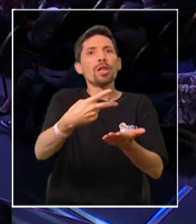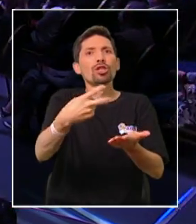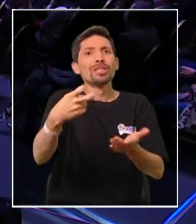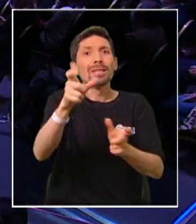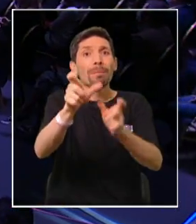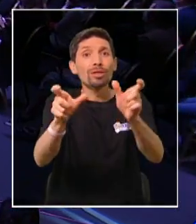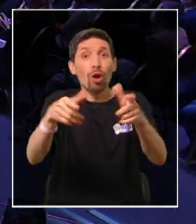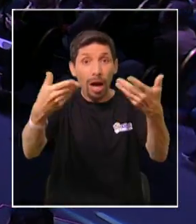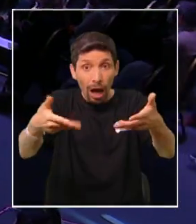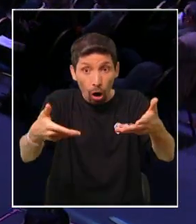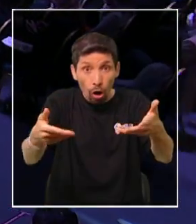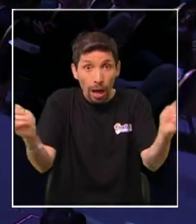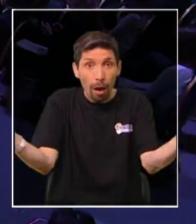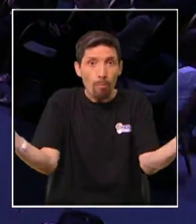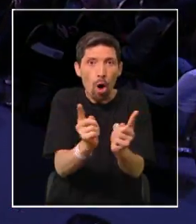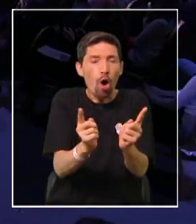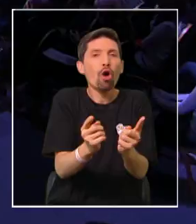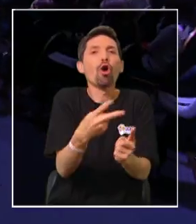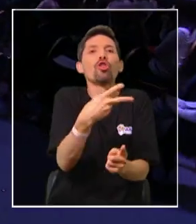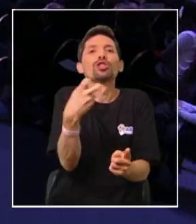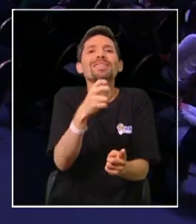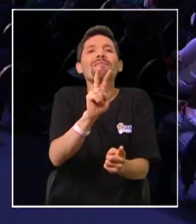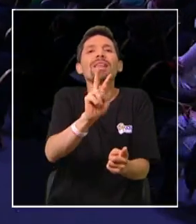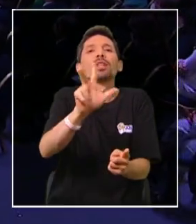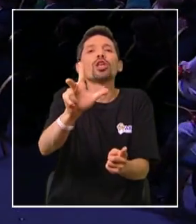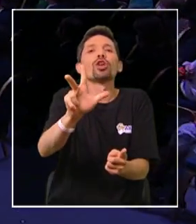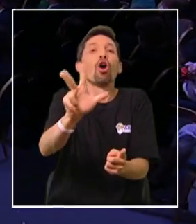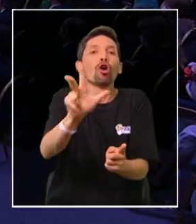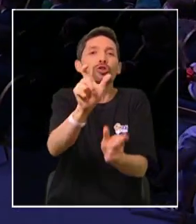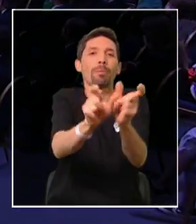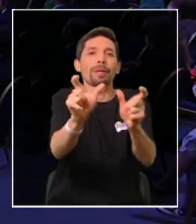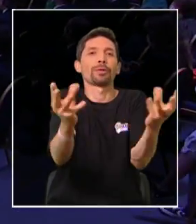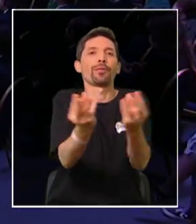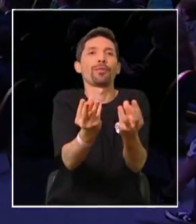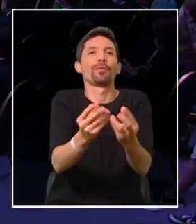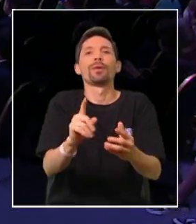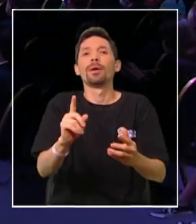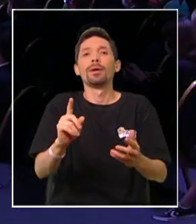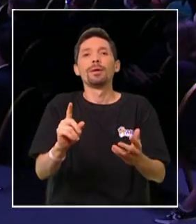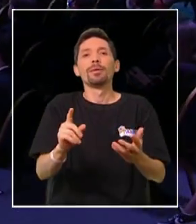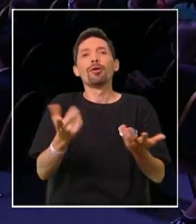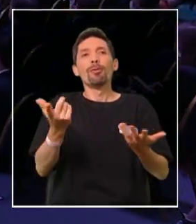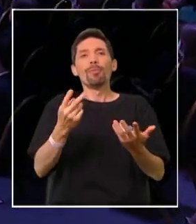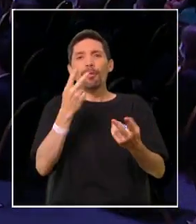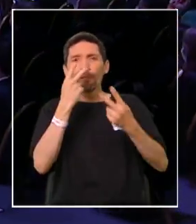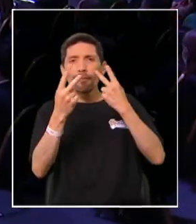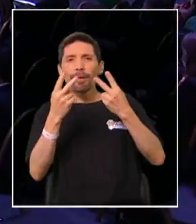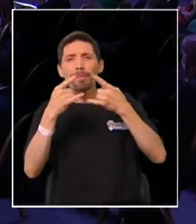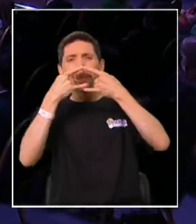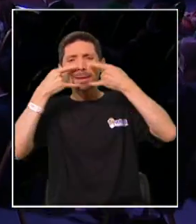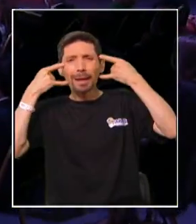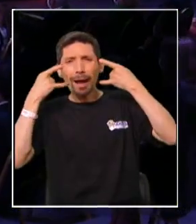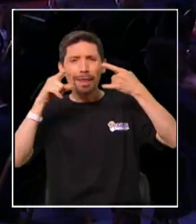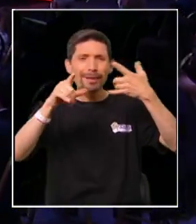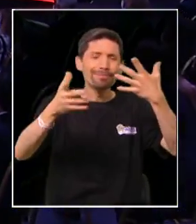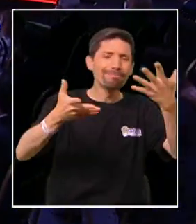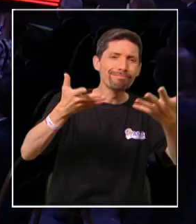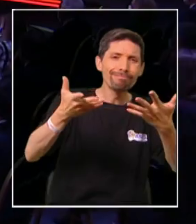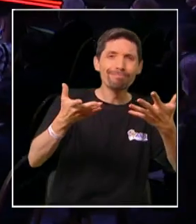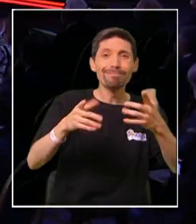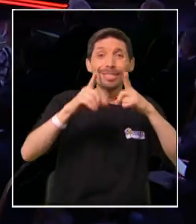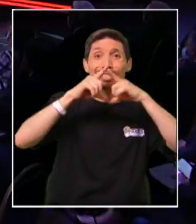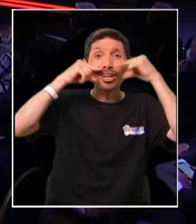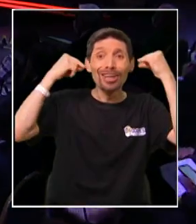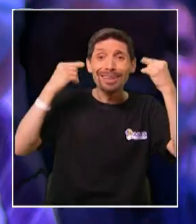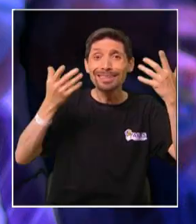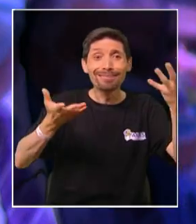permite 228. No es lo mismo verlos a todos ustedes con mascarilla que poder recibir la